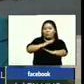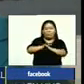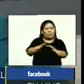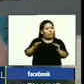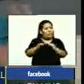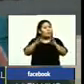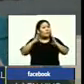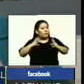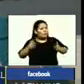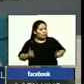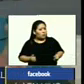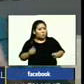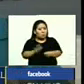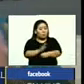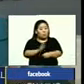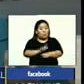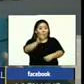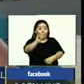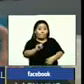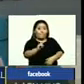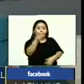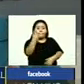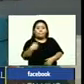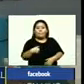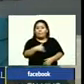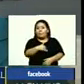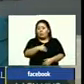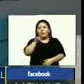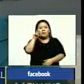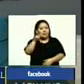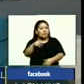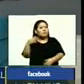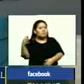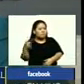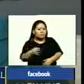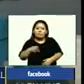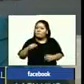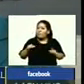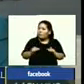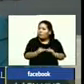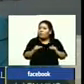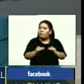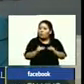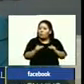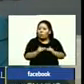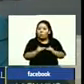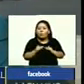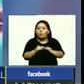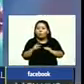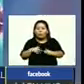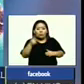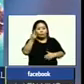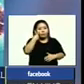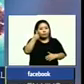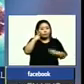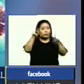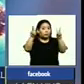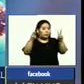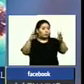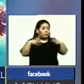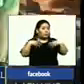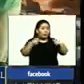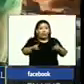gobierno y el primer ministro o presidente responsable. Esto tiene que ser lo mismo en la seguridad sanitaria mundial. El